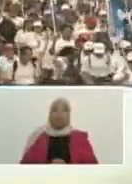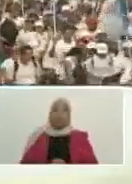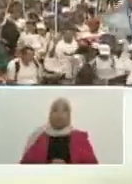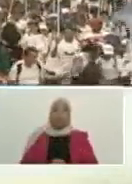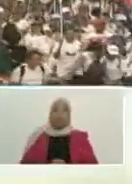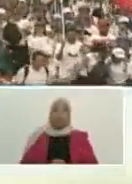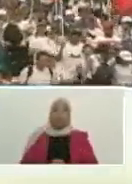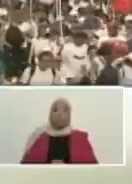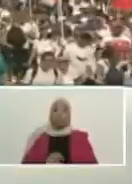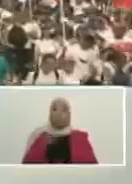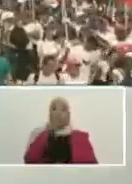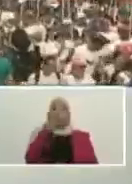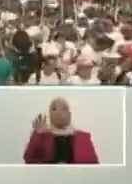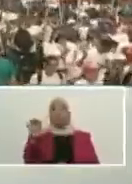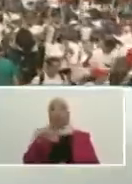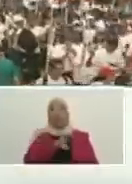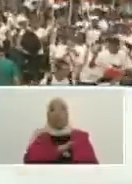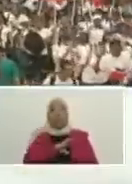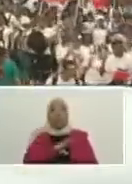que un 23 de